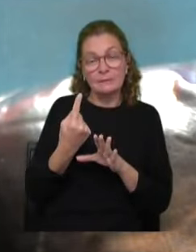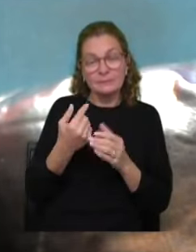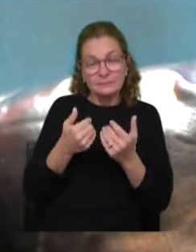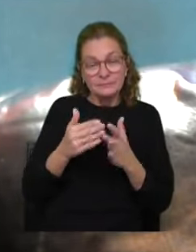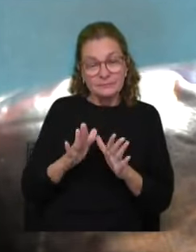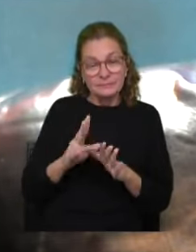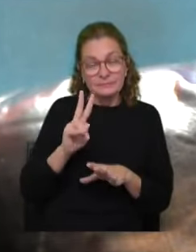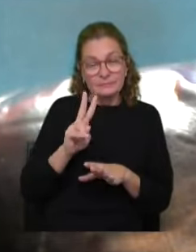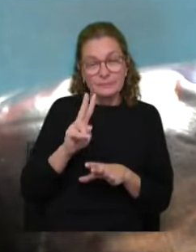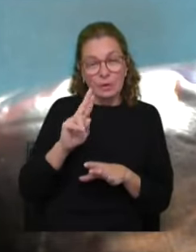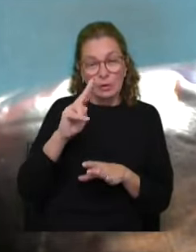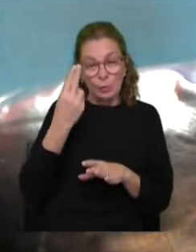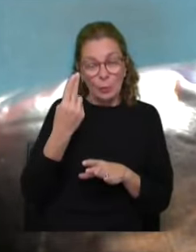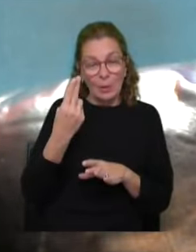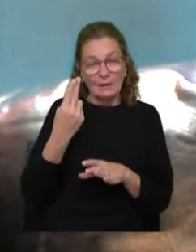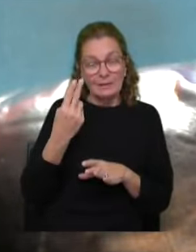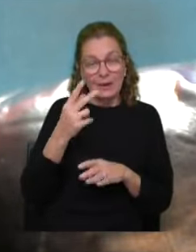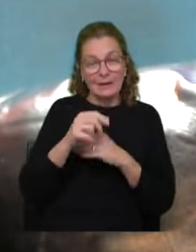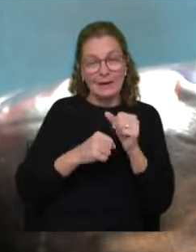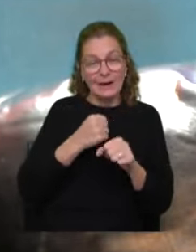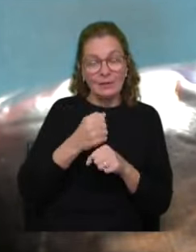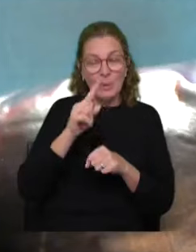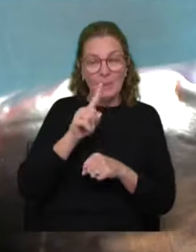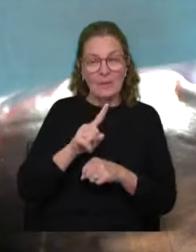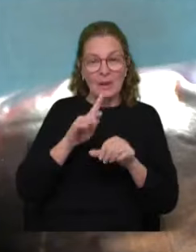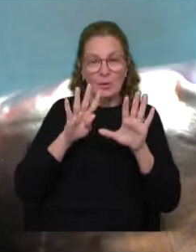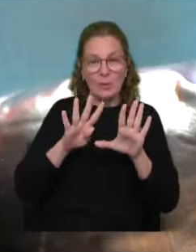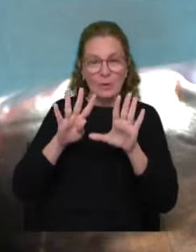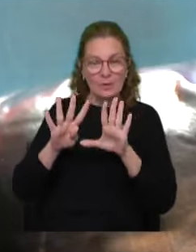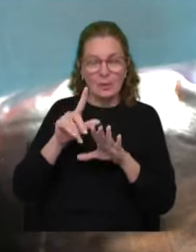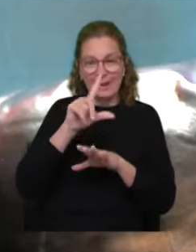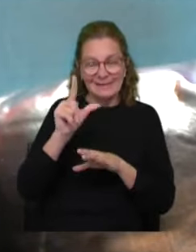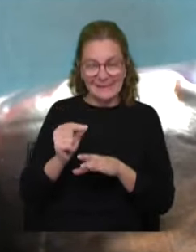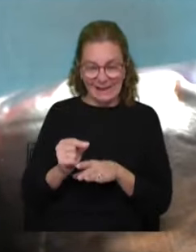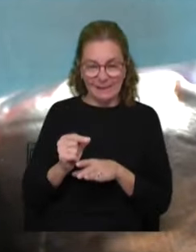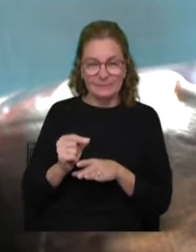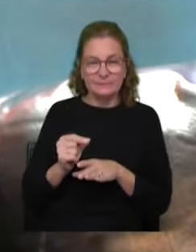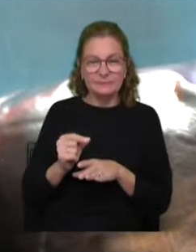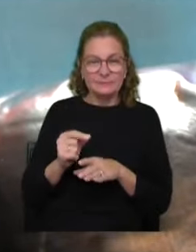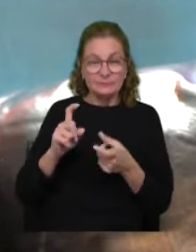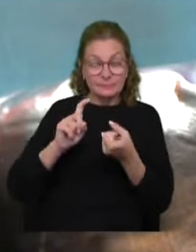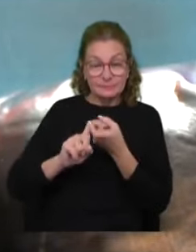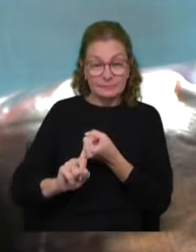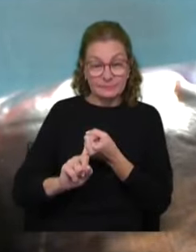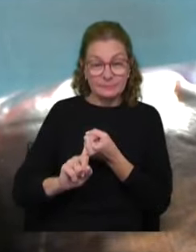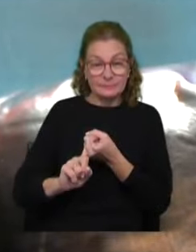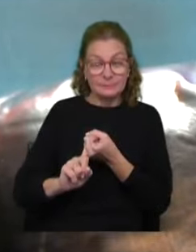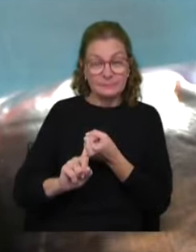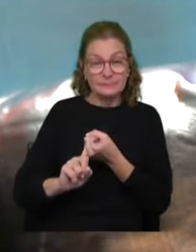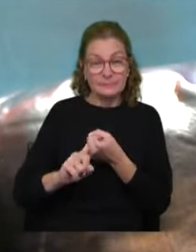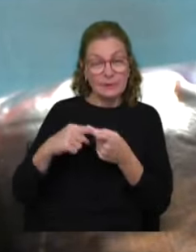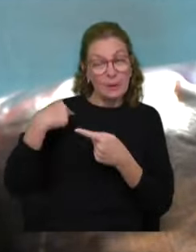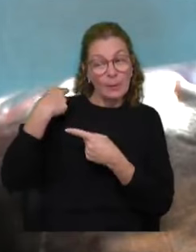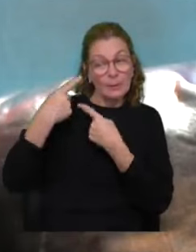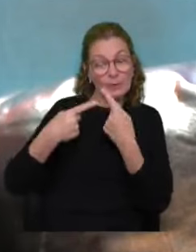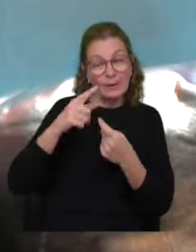iniciada por dos uruguayas en 1999 en Italia, que sus maridos eran descendientes